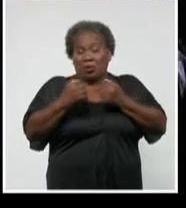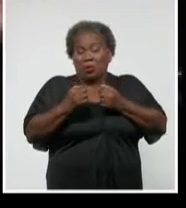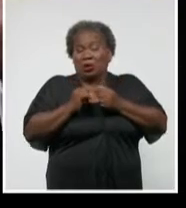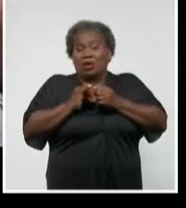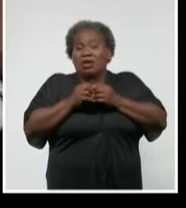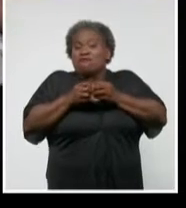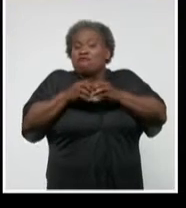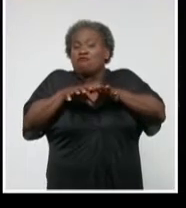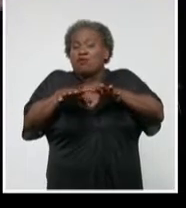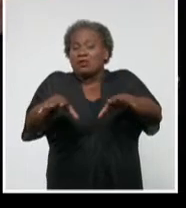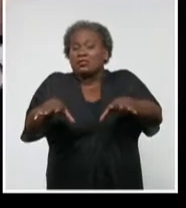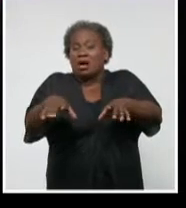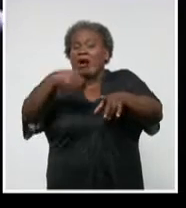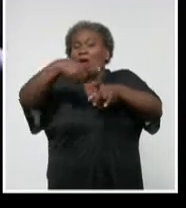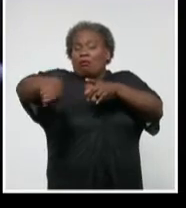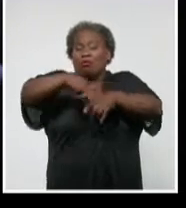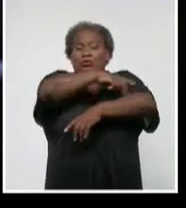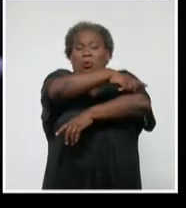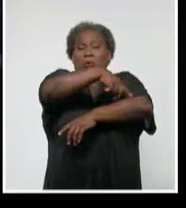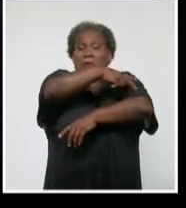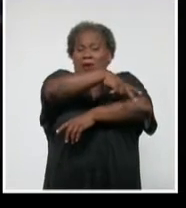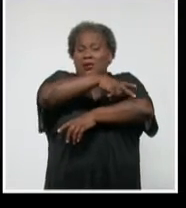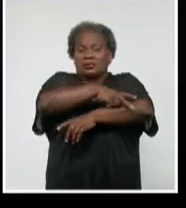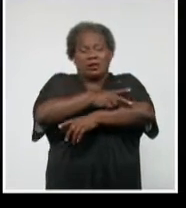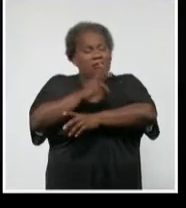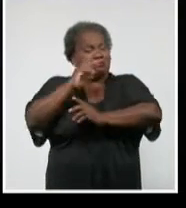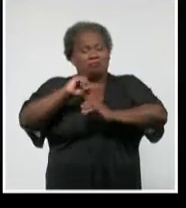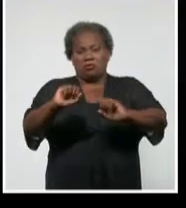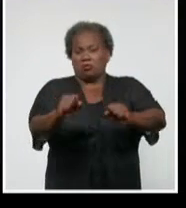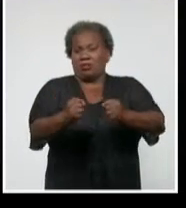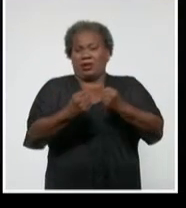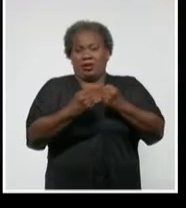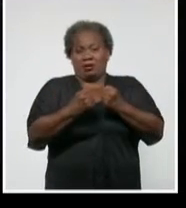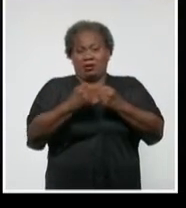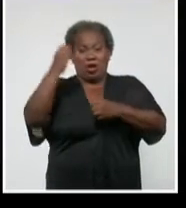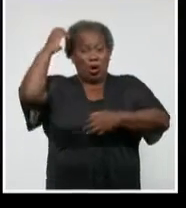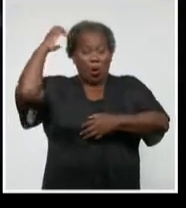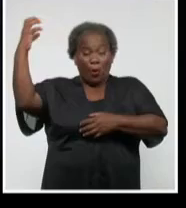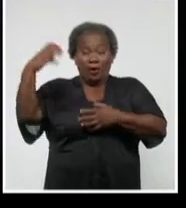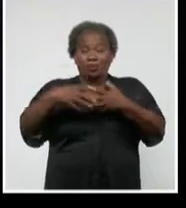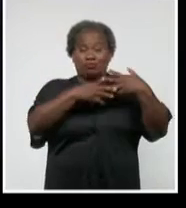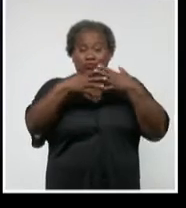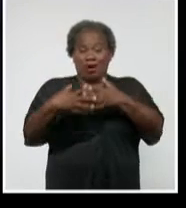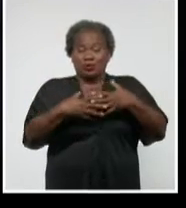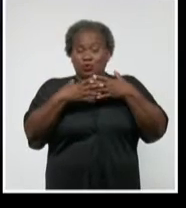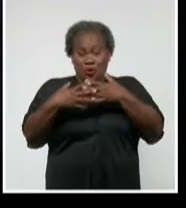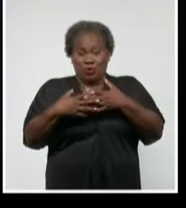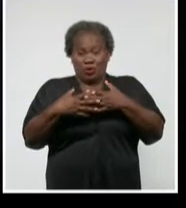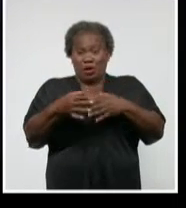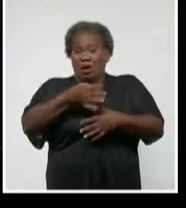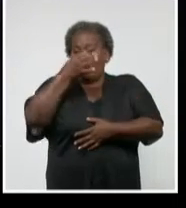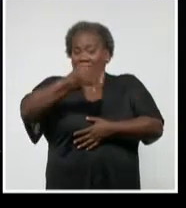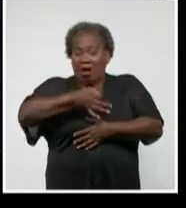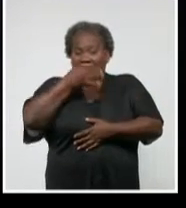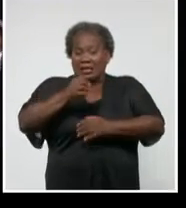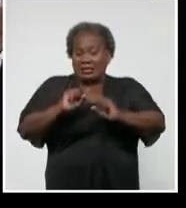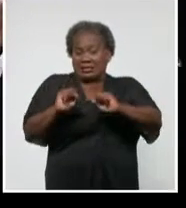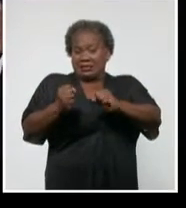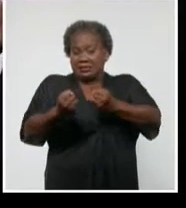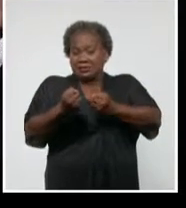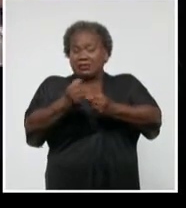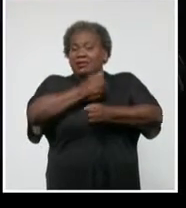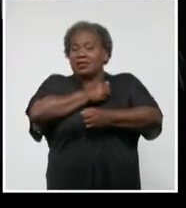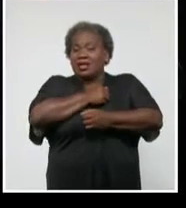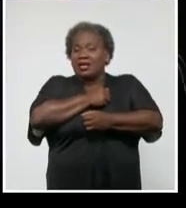la que otras potencias extracontinentales no deberían dominar. Este gobierno también estadounidense ha hecho mucho énfasis en tratar de evitar o